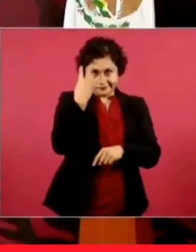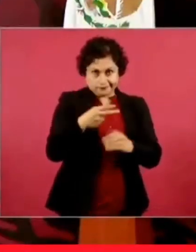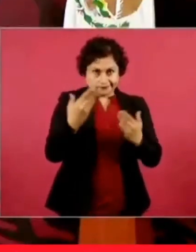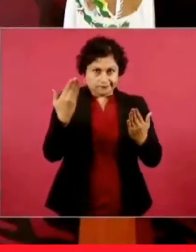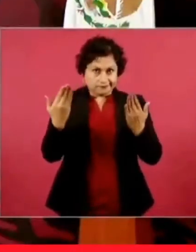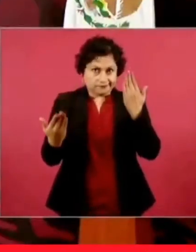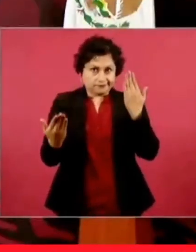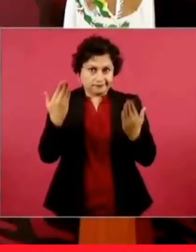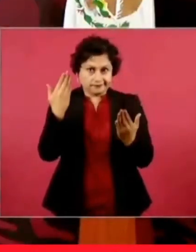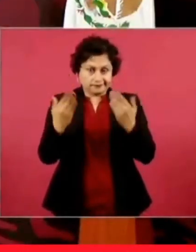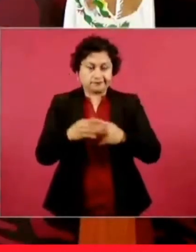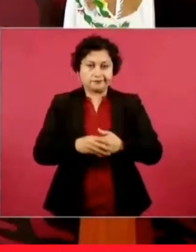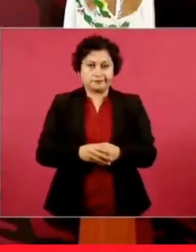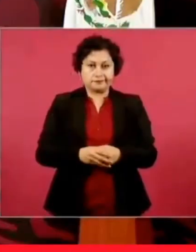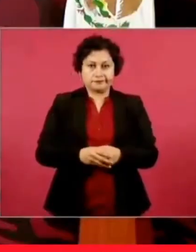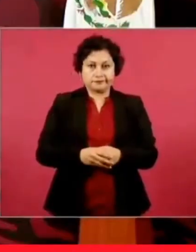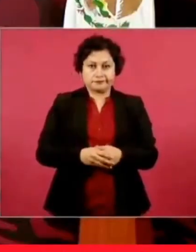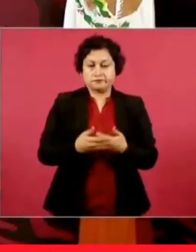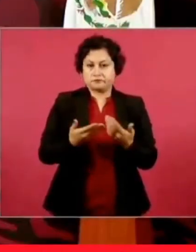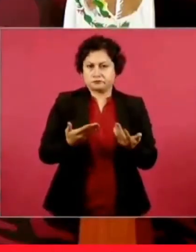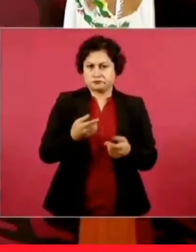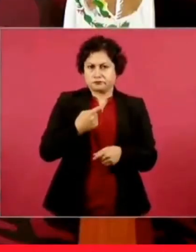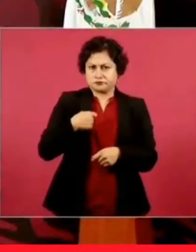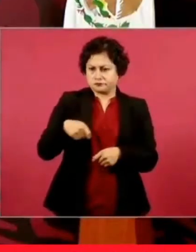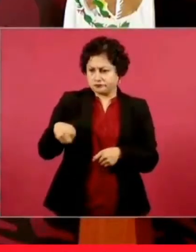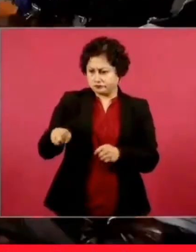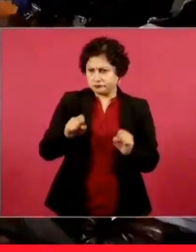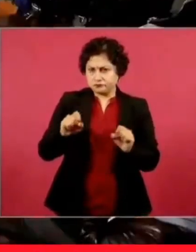Le vamos a mandar a Reforma las gráficas.